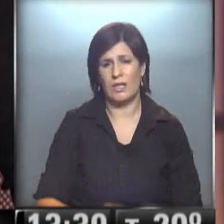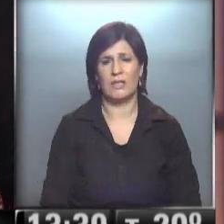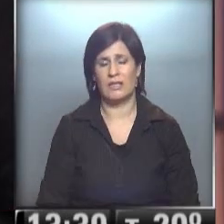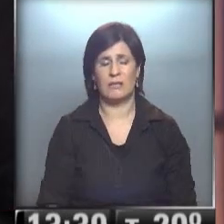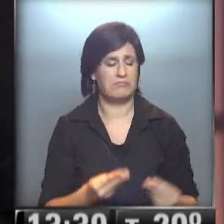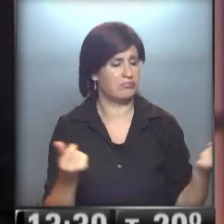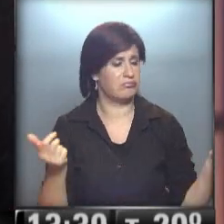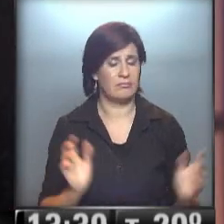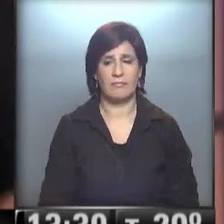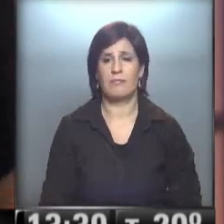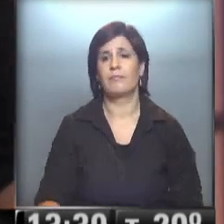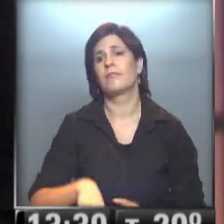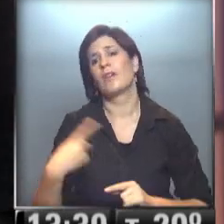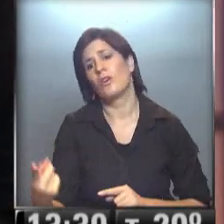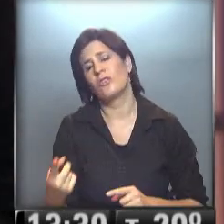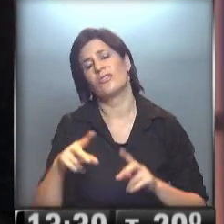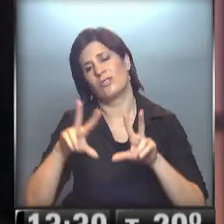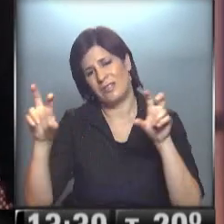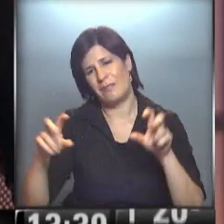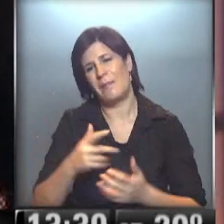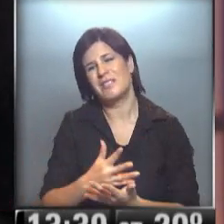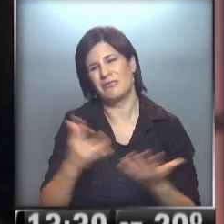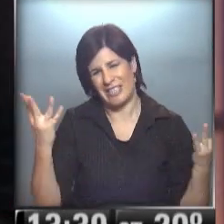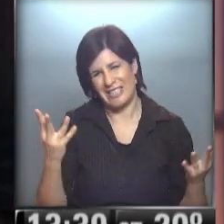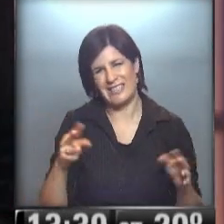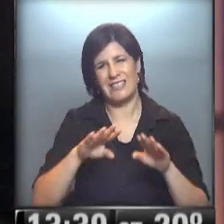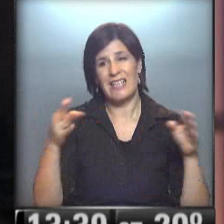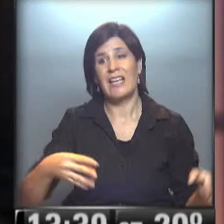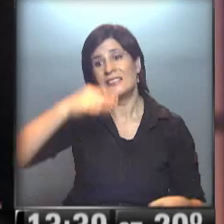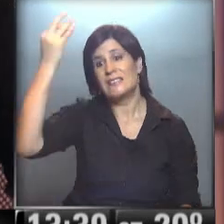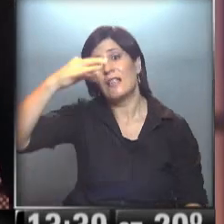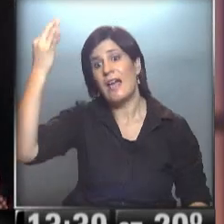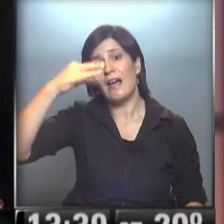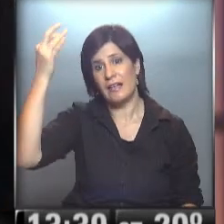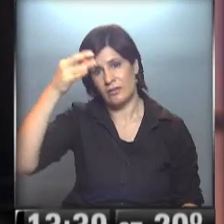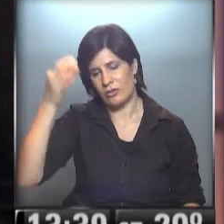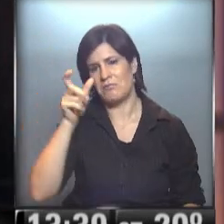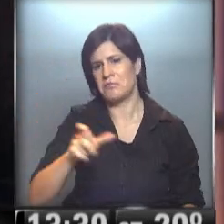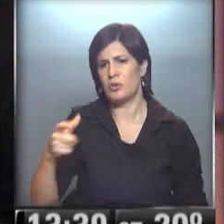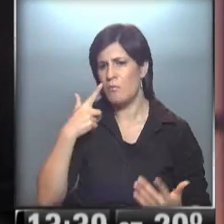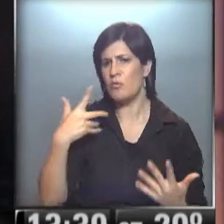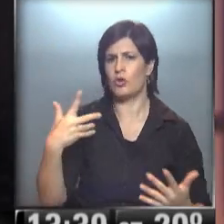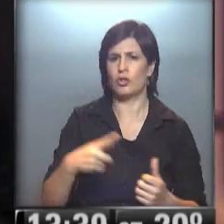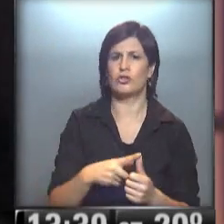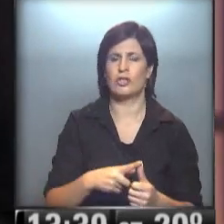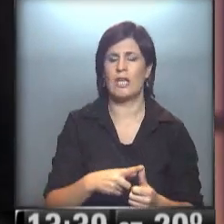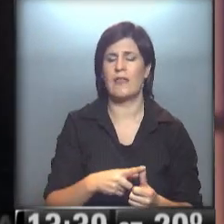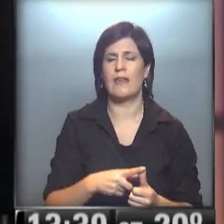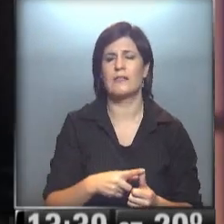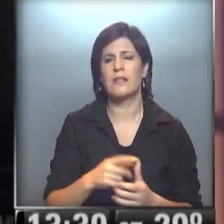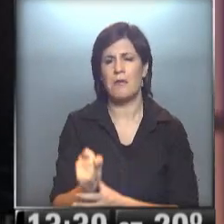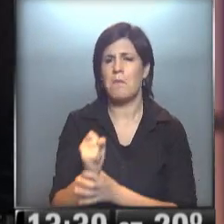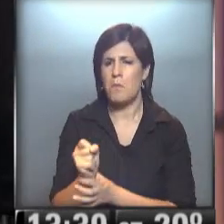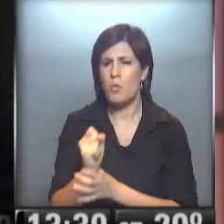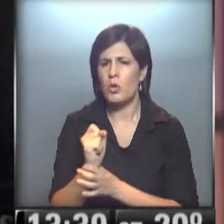vamos ahora hacia un lugar mucho más feliz como siempre es el escenario teatral son muy talentosos darí gersen David